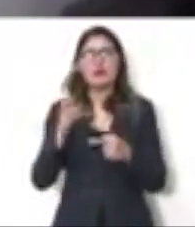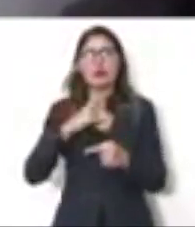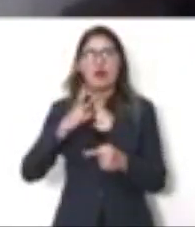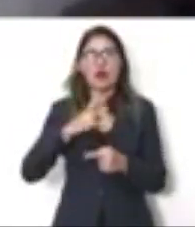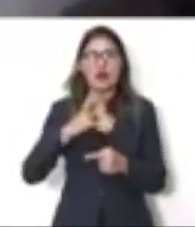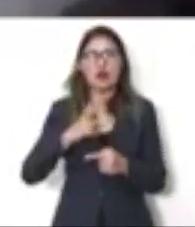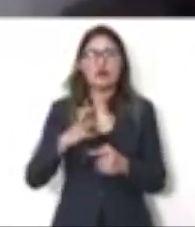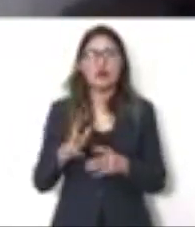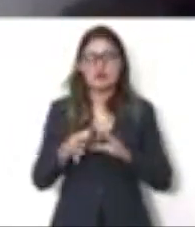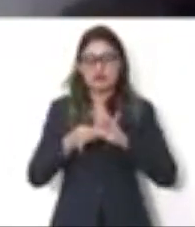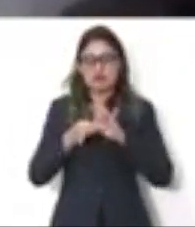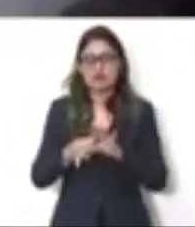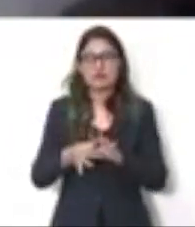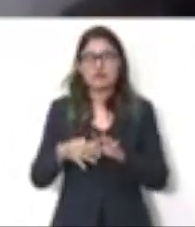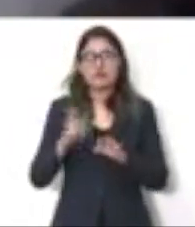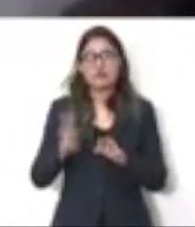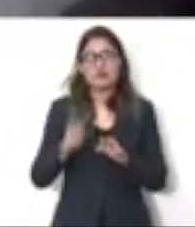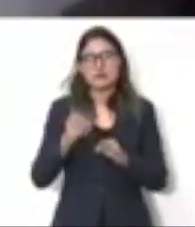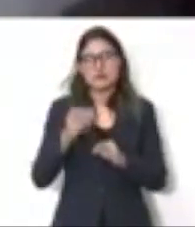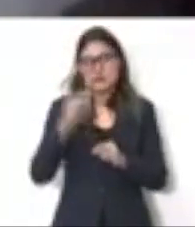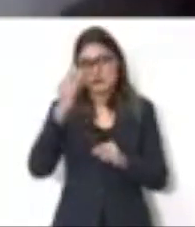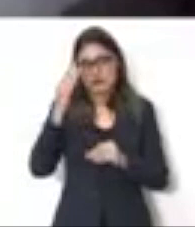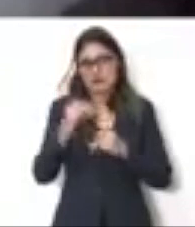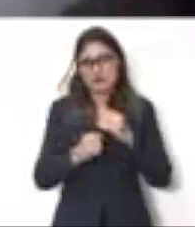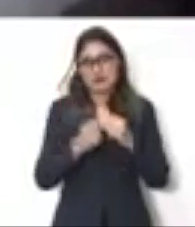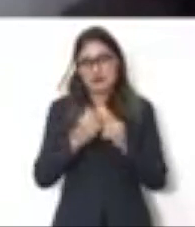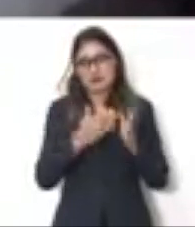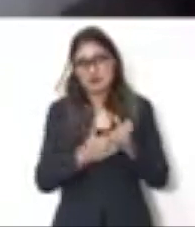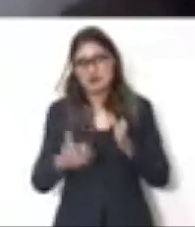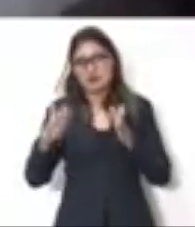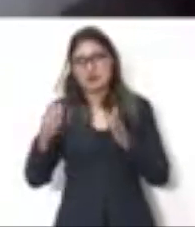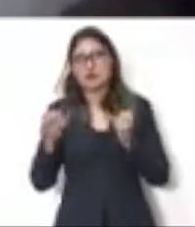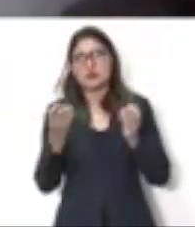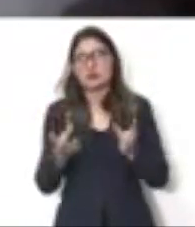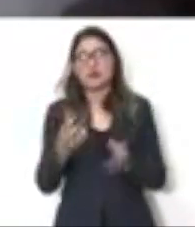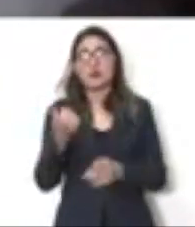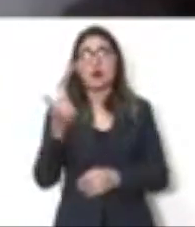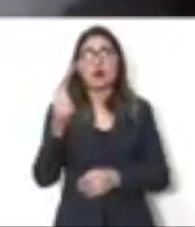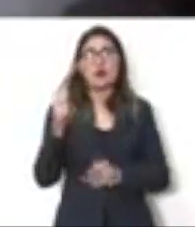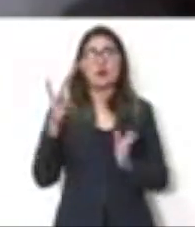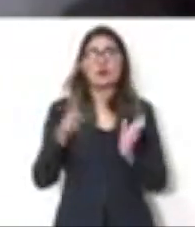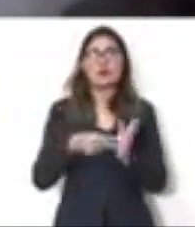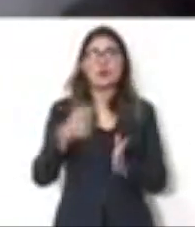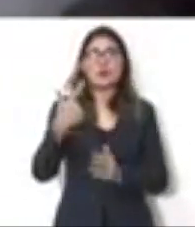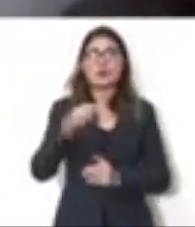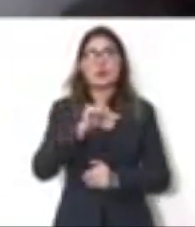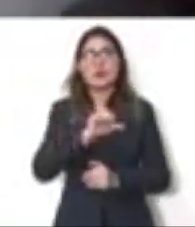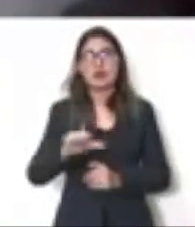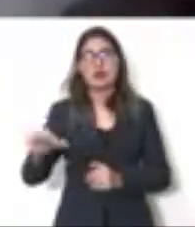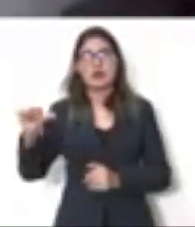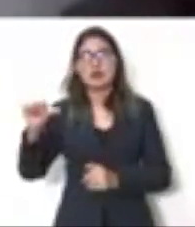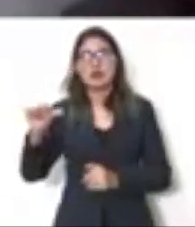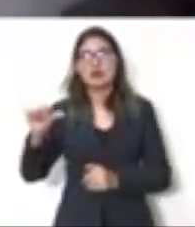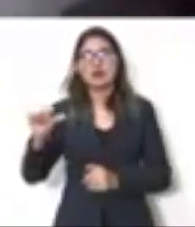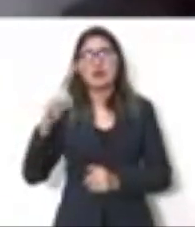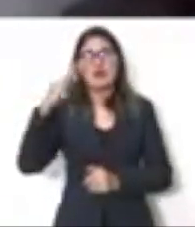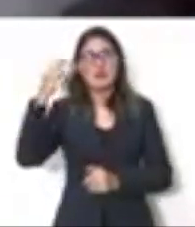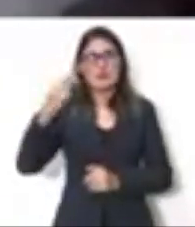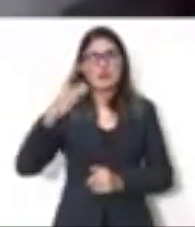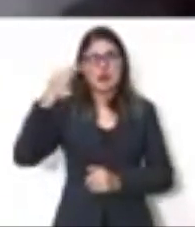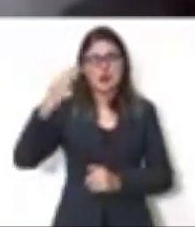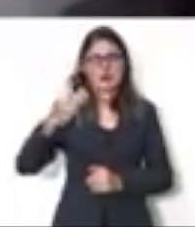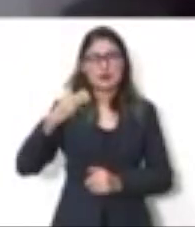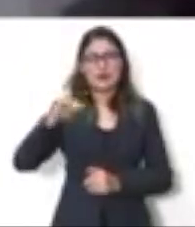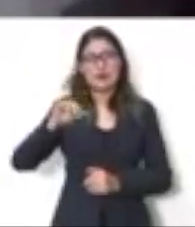ejercicios en este caso en particular es de un período de agosto de 2012 a de marzo de